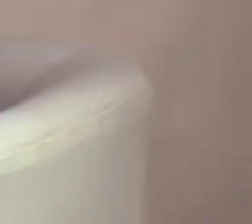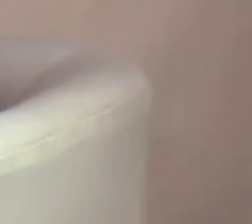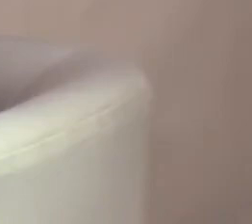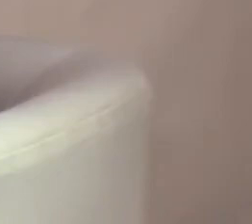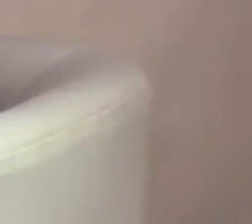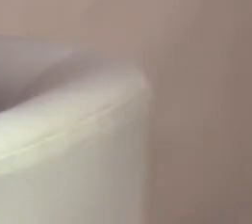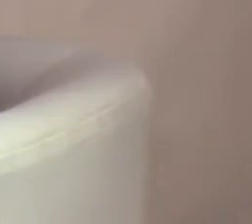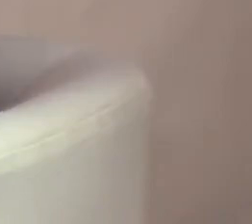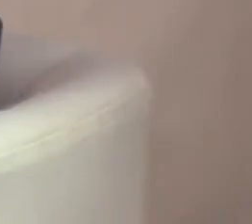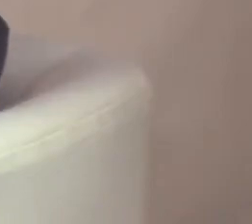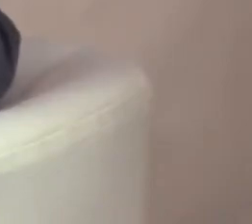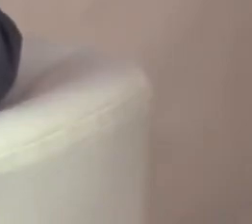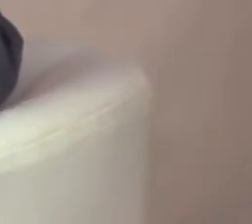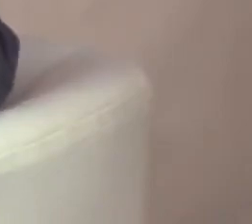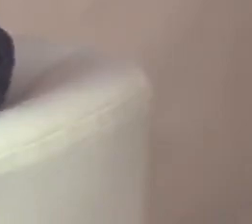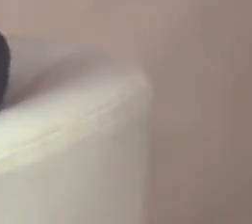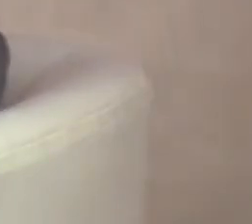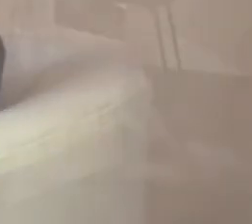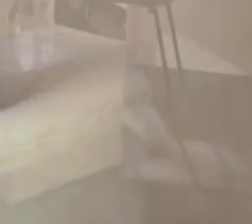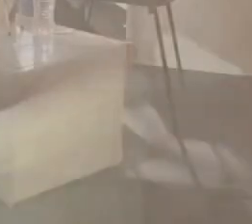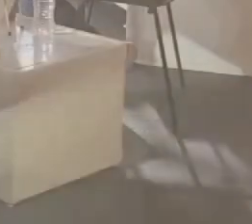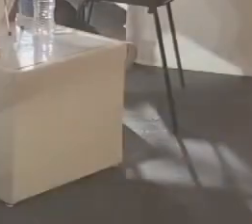este gobierno